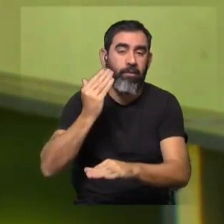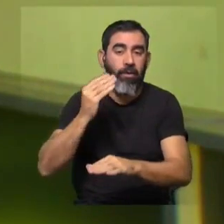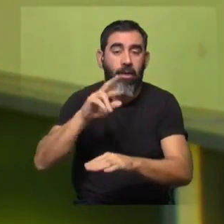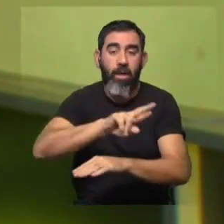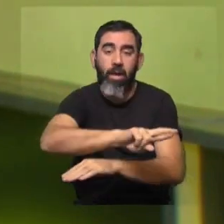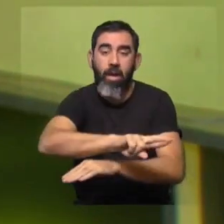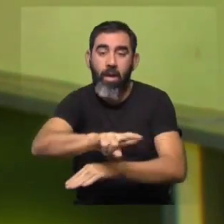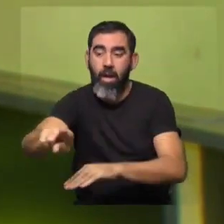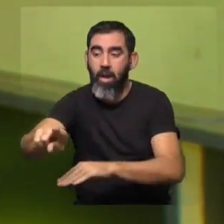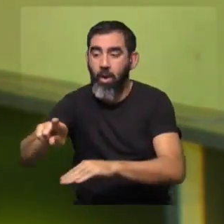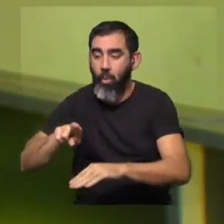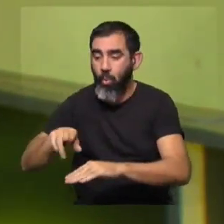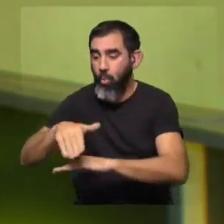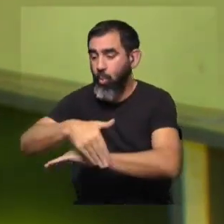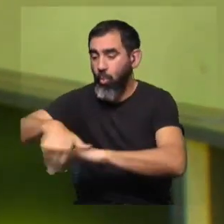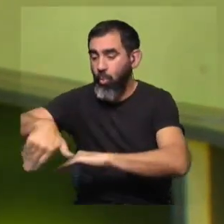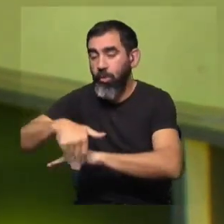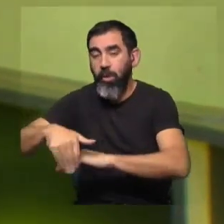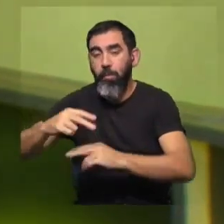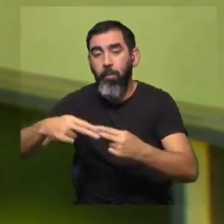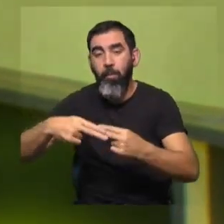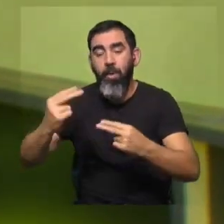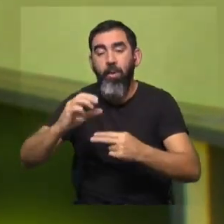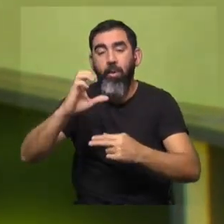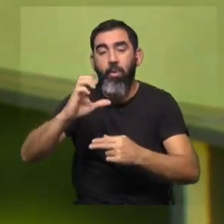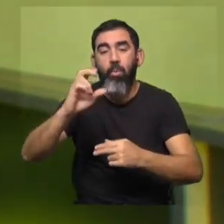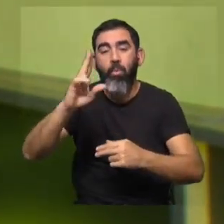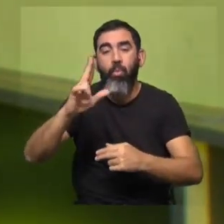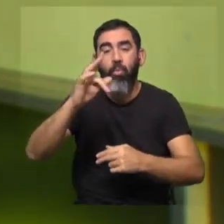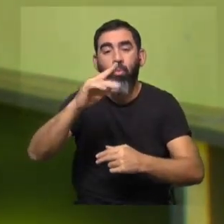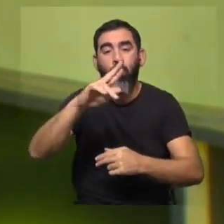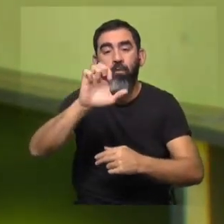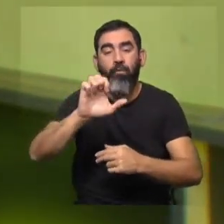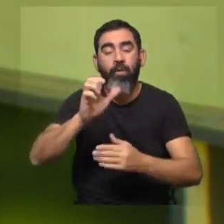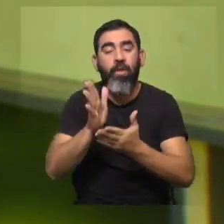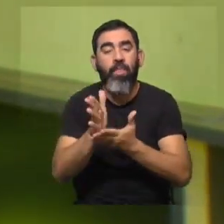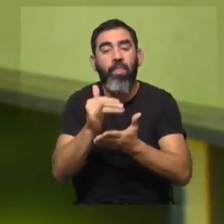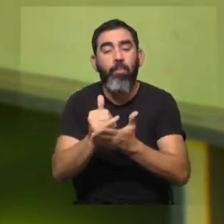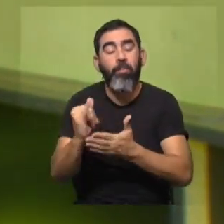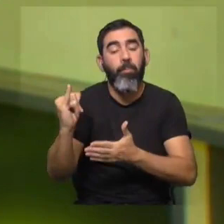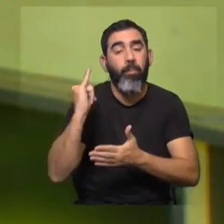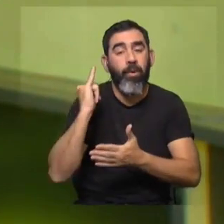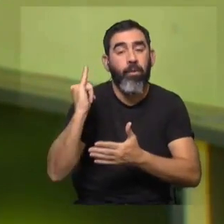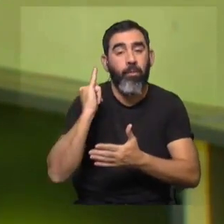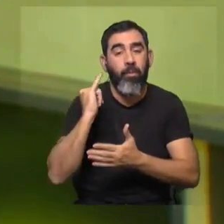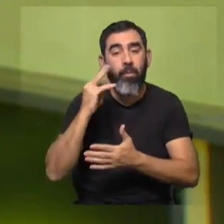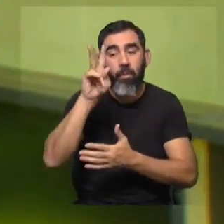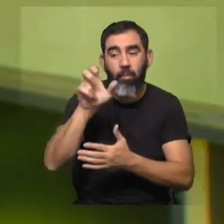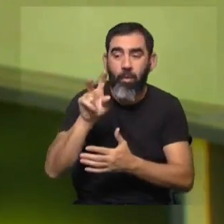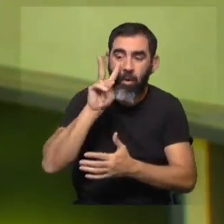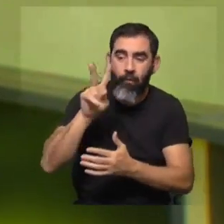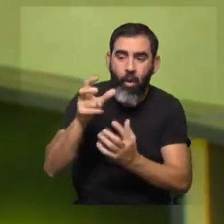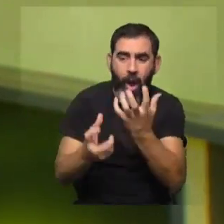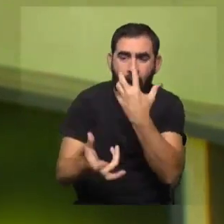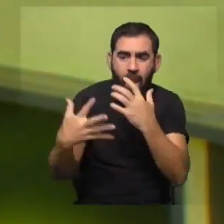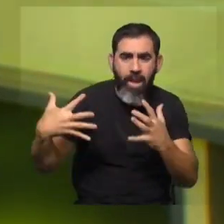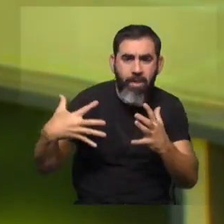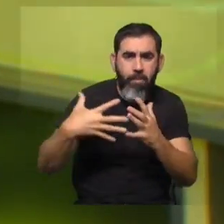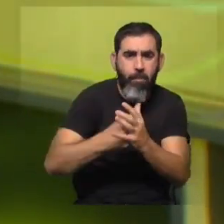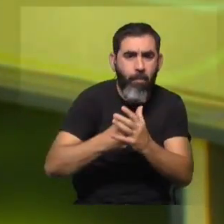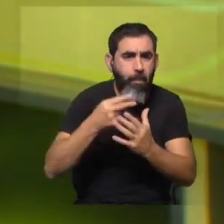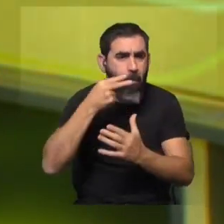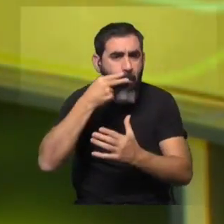carretera, en la zona del peaje Cufré, a la entrada del departamento de Colonia. Alguien vio un animal atropellado, un